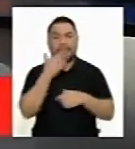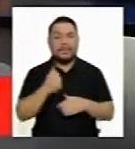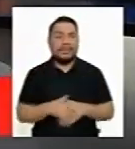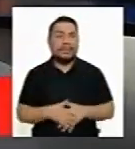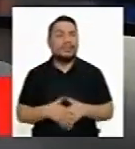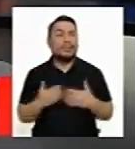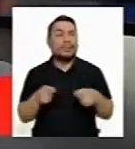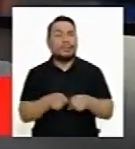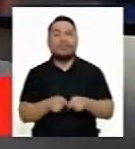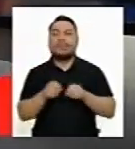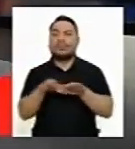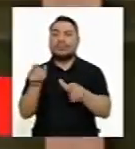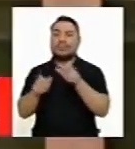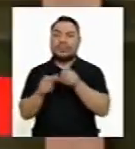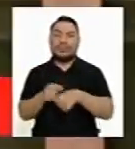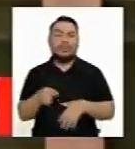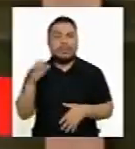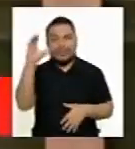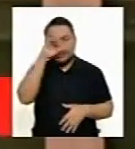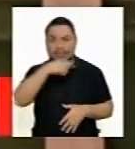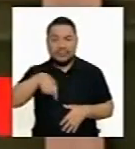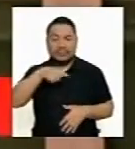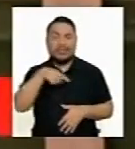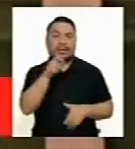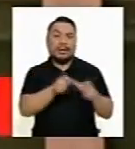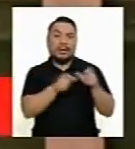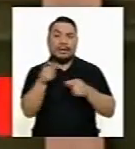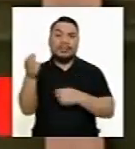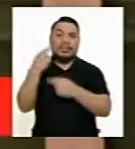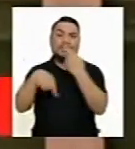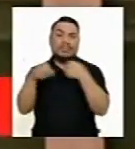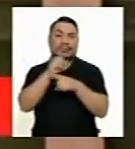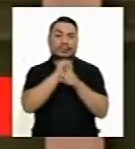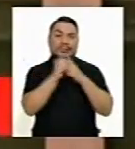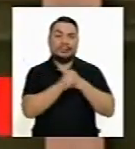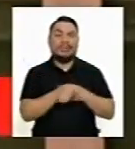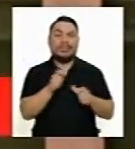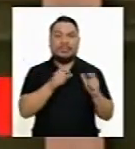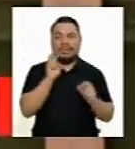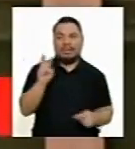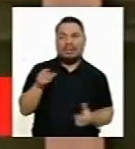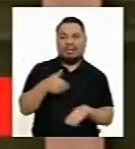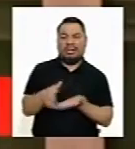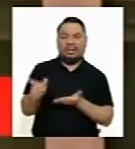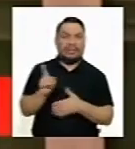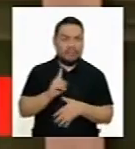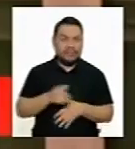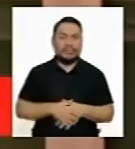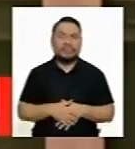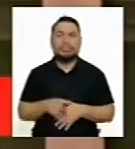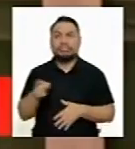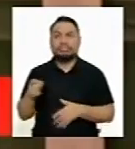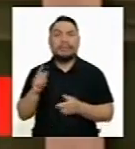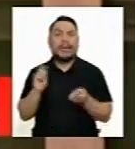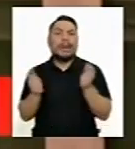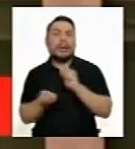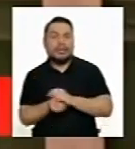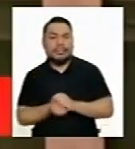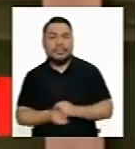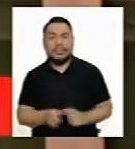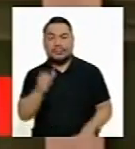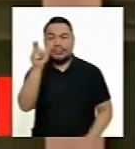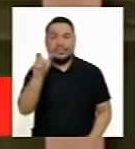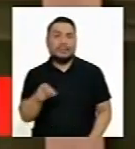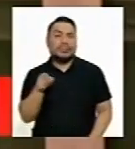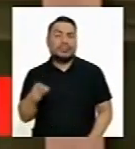influye en la seguridad ciudadana, porque lo que buscamos es que la persona cuando regrese a la sociedad no reincida. Claro. Y una cosa muy importante es que cuando una persona